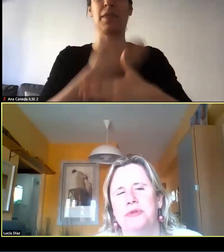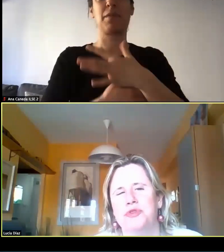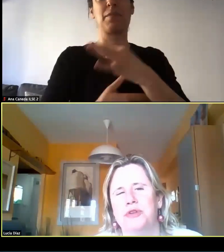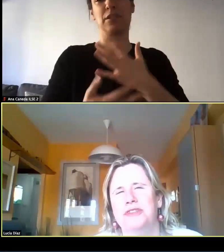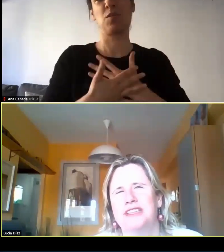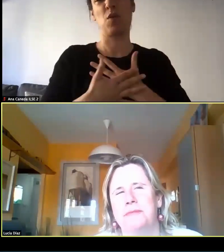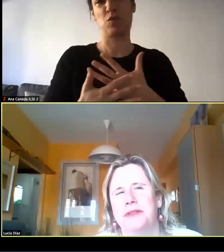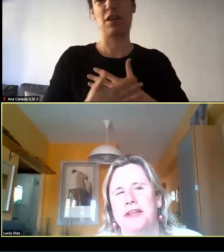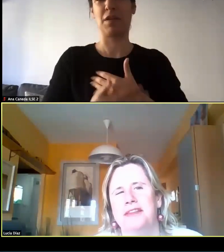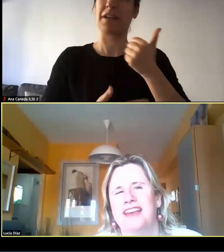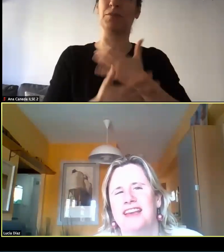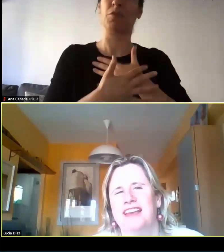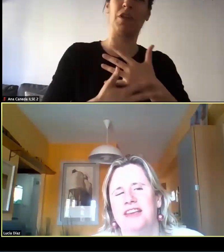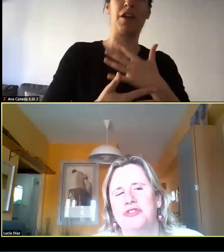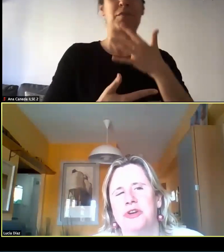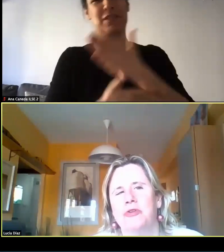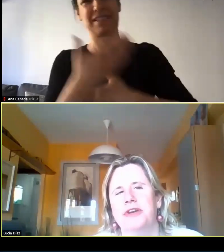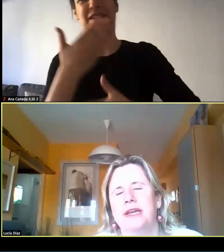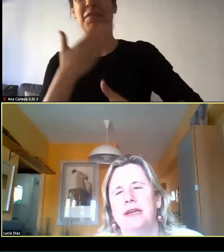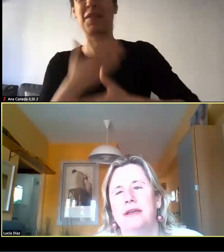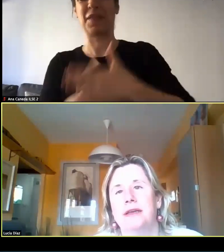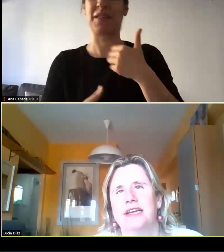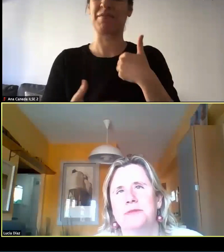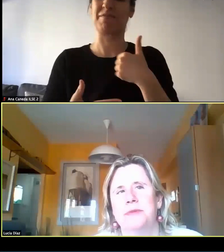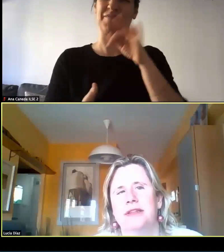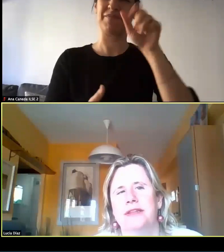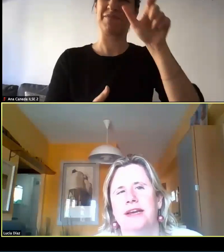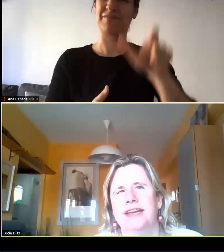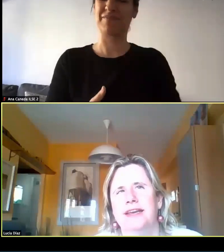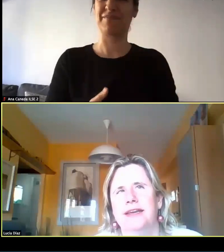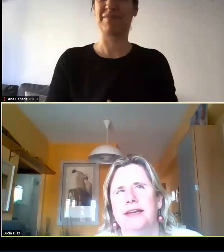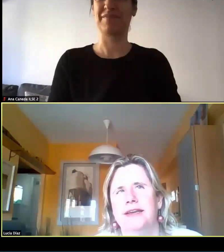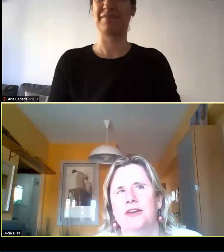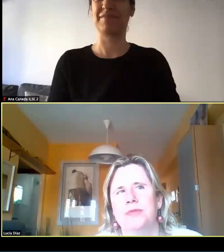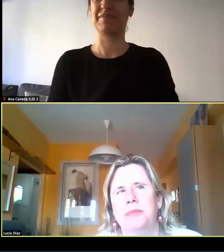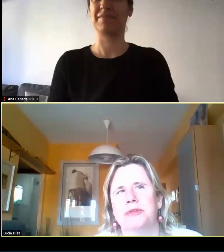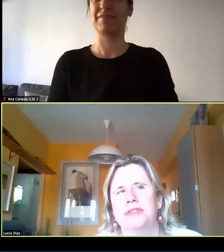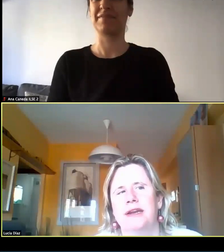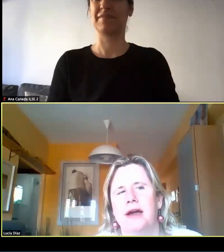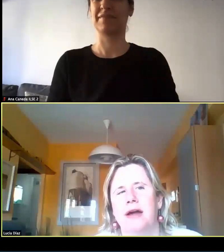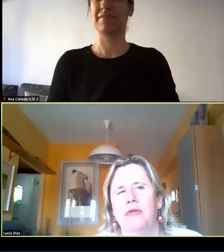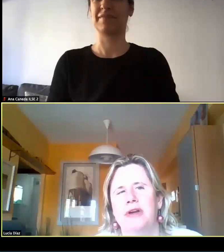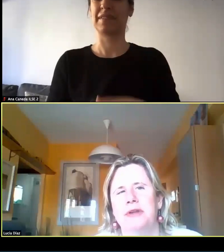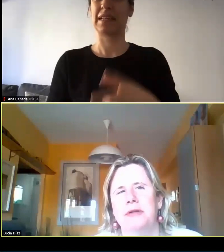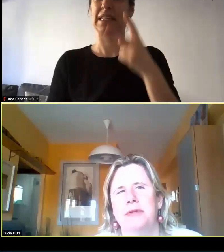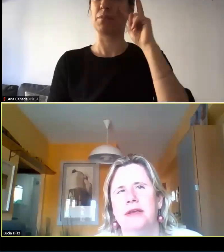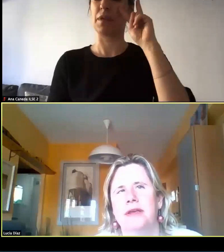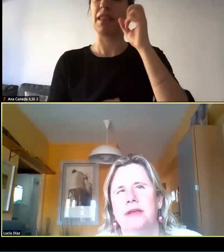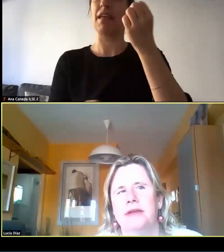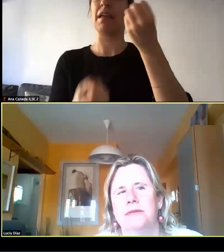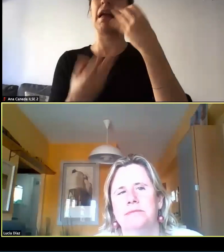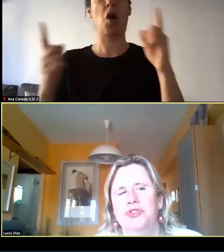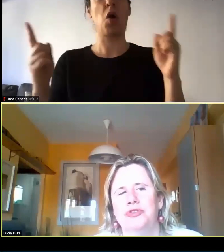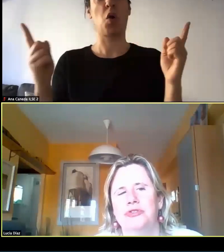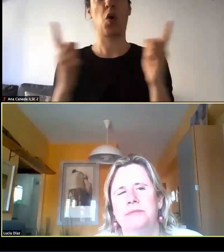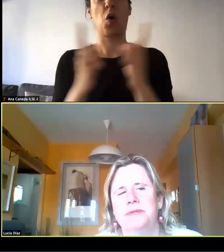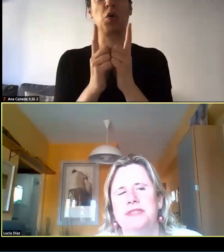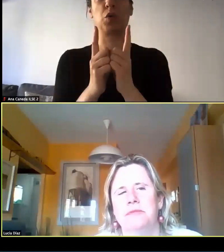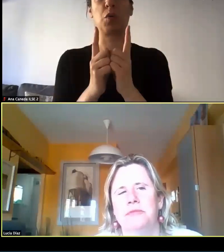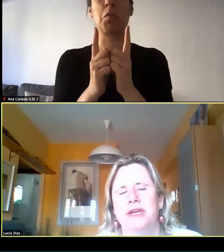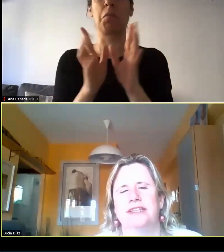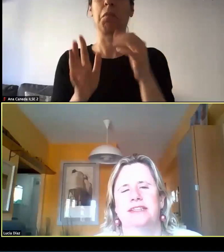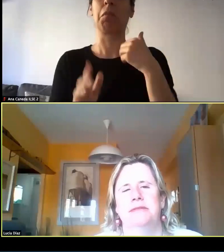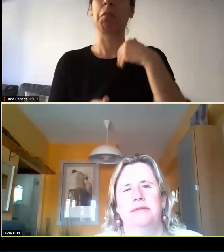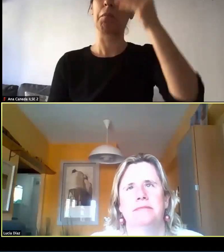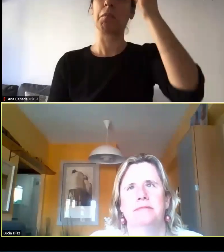voluntario, persona con discapacidad, y os dejo con él, que la experiencia que nos va a aportar, aunque breve, yo creo que va a ser